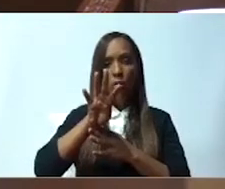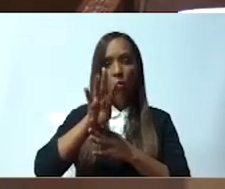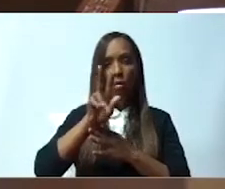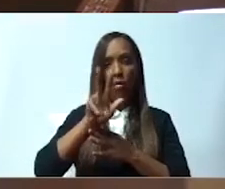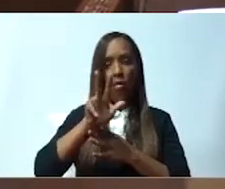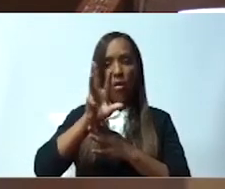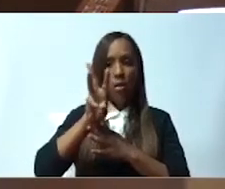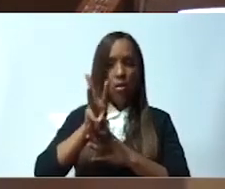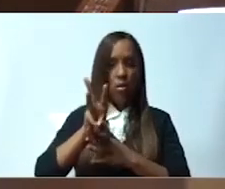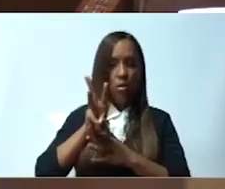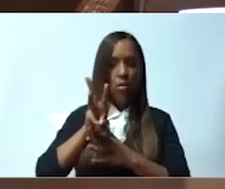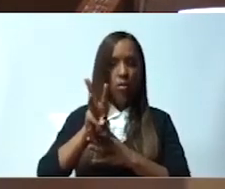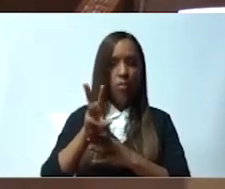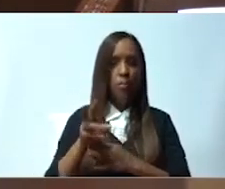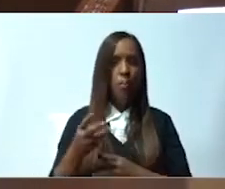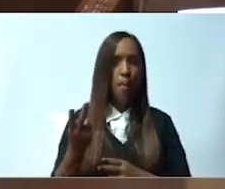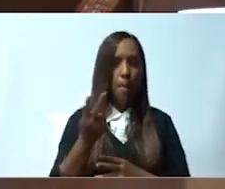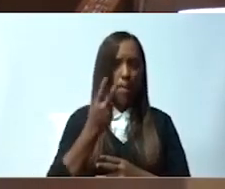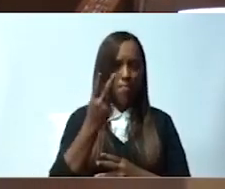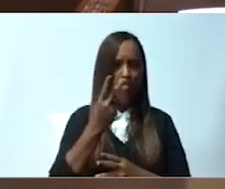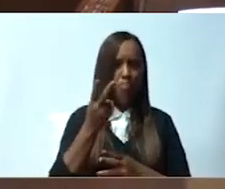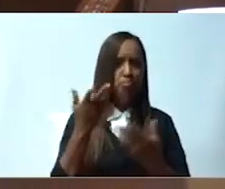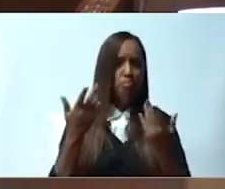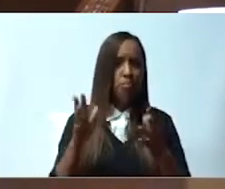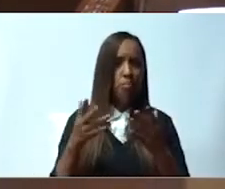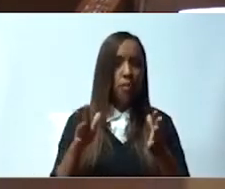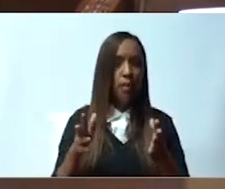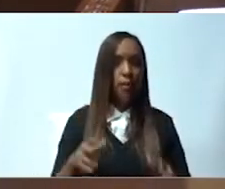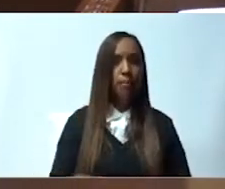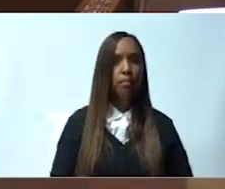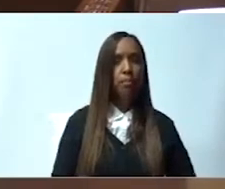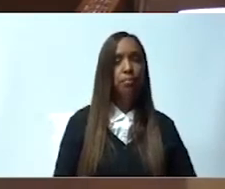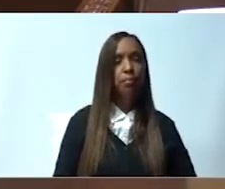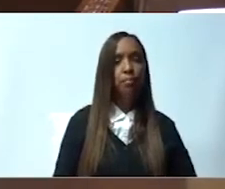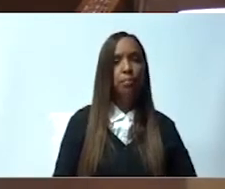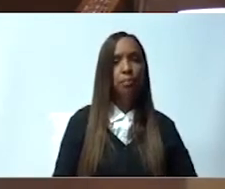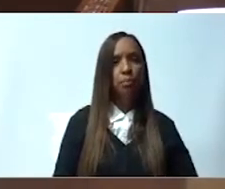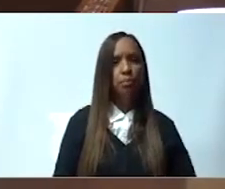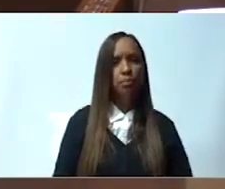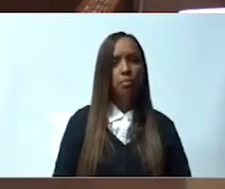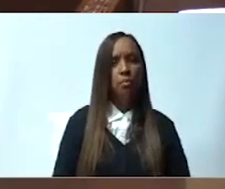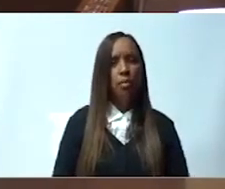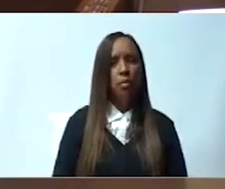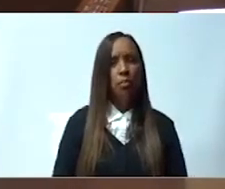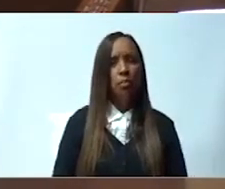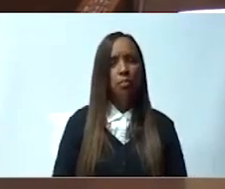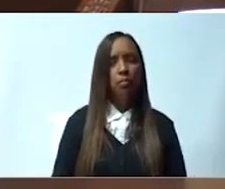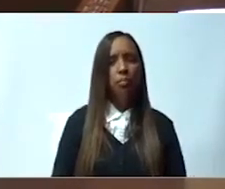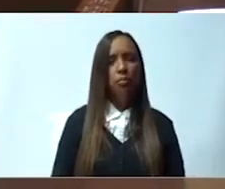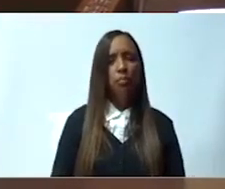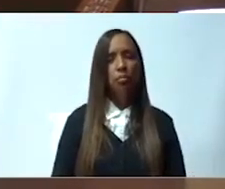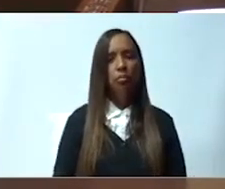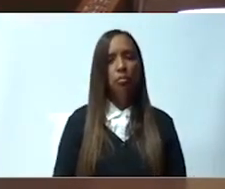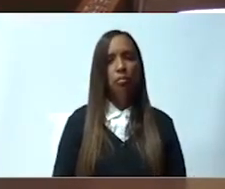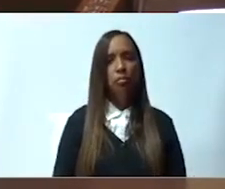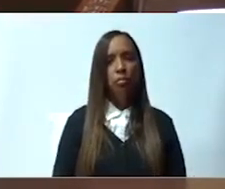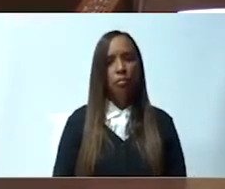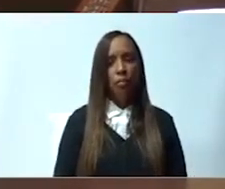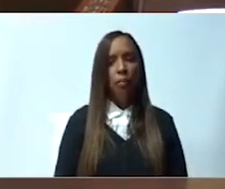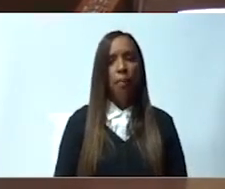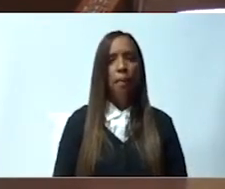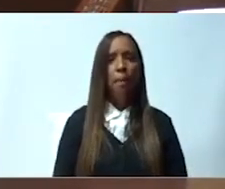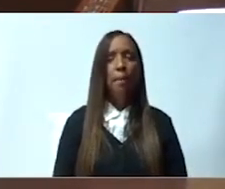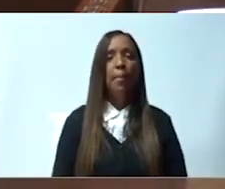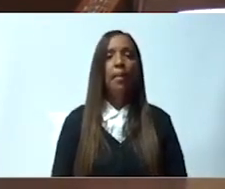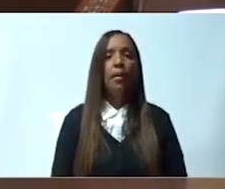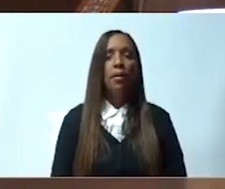8435. Entonces, someto a votación dejar sobre la mesa los restantes de la estructura